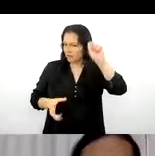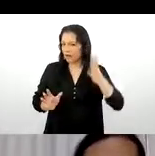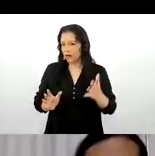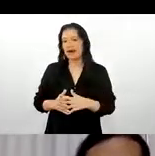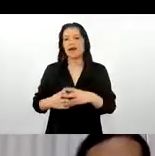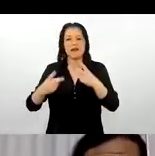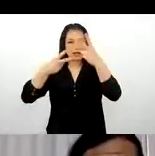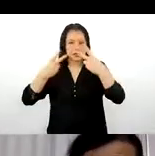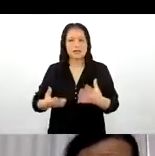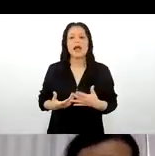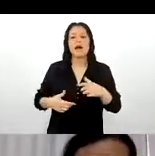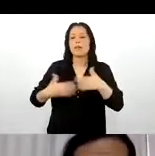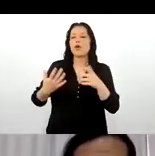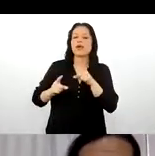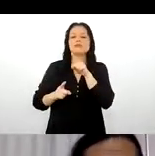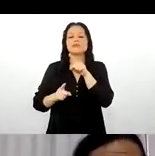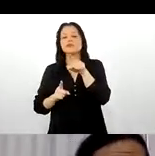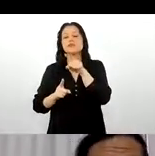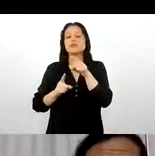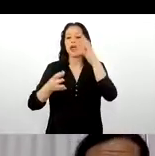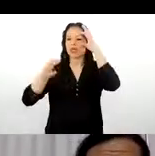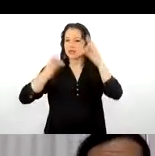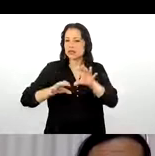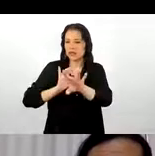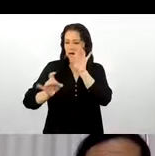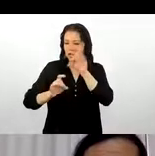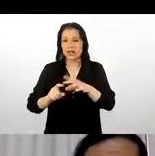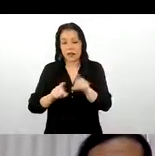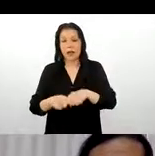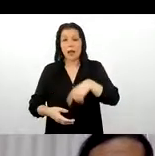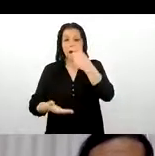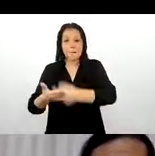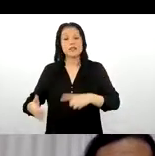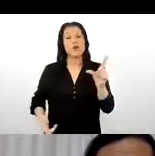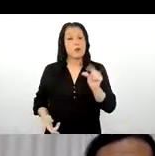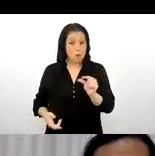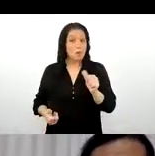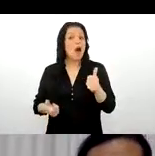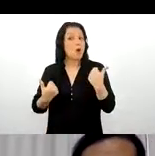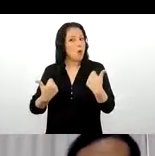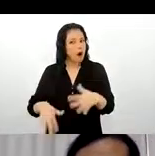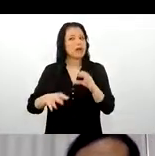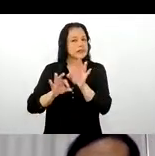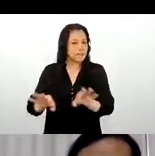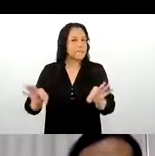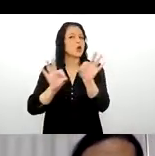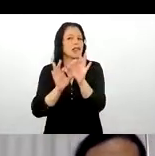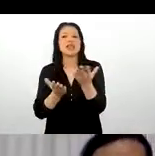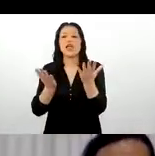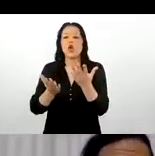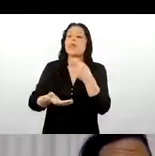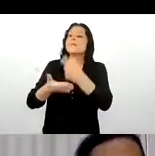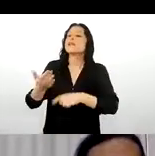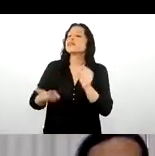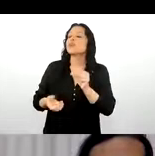definir o tomar una decisión de viaje. Ofertas, promociones también, el tema económico es muy importante, ¿no? A veces hay paquetes